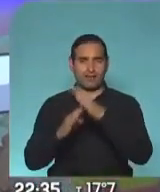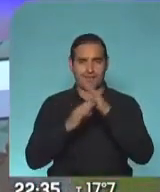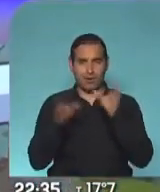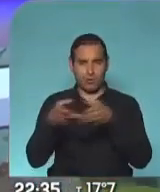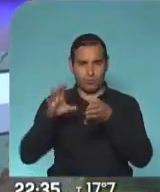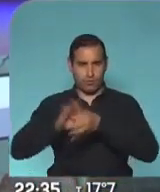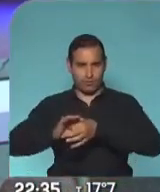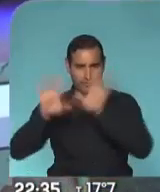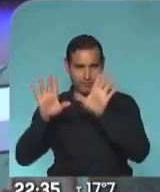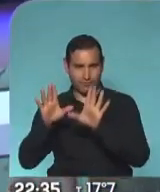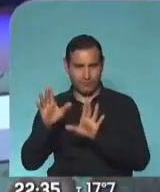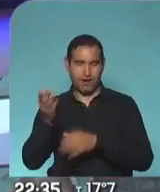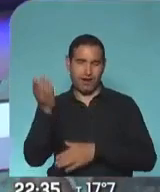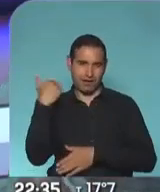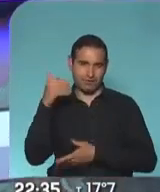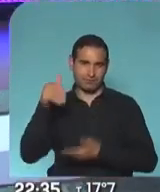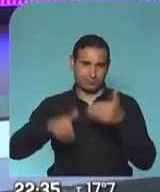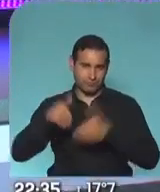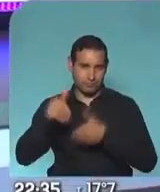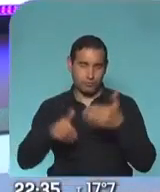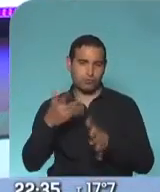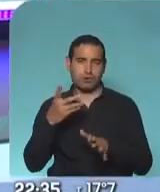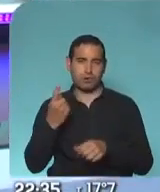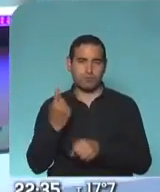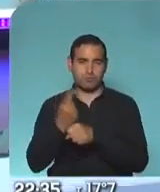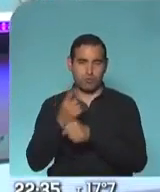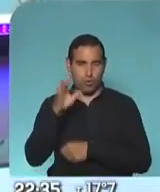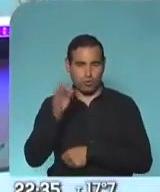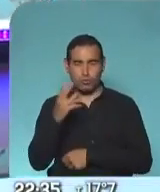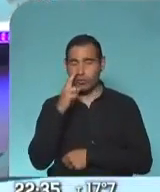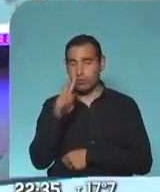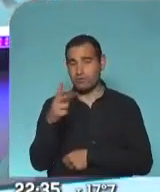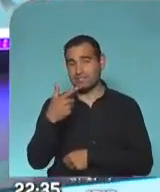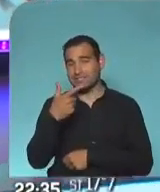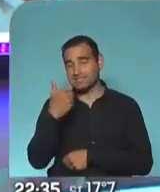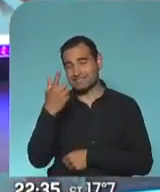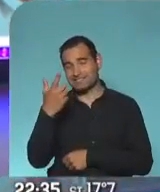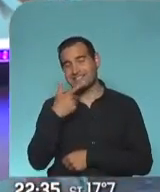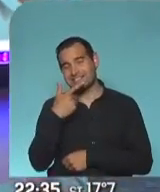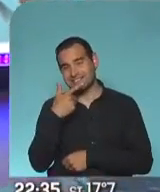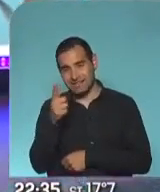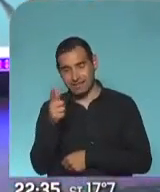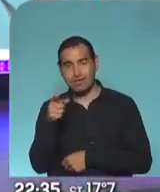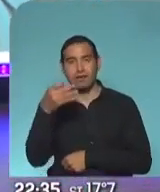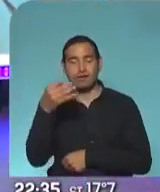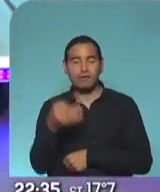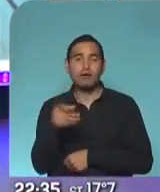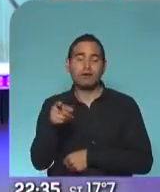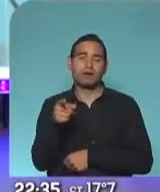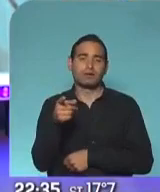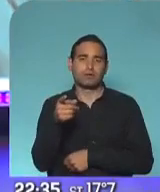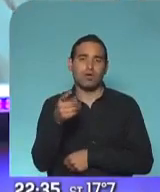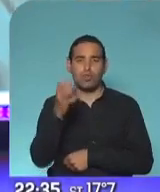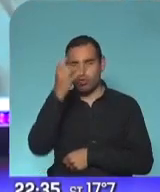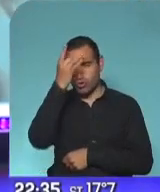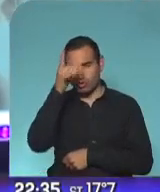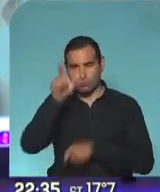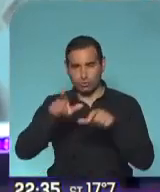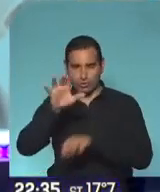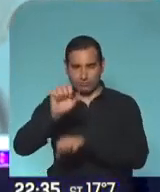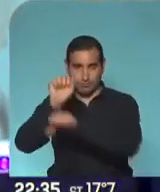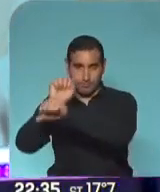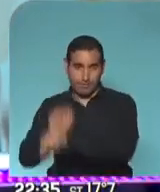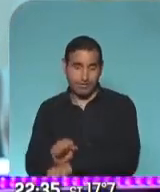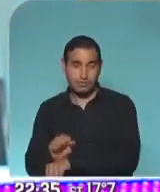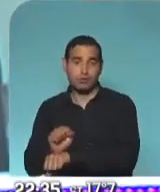aquel referéndum de autodeterminación del 1 de octubre de 2017, por el cual fueron 12 presos.